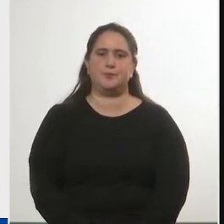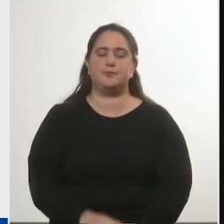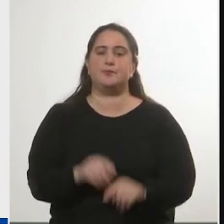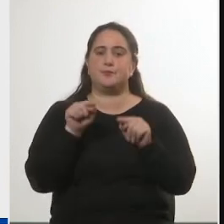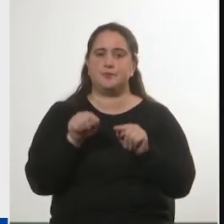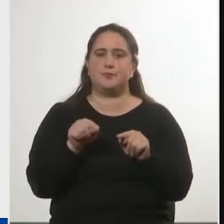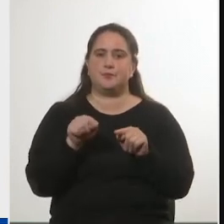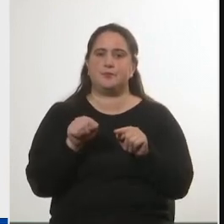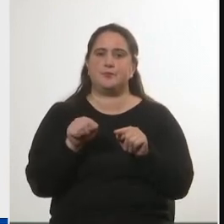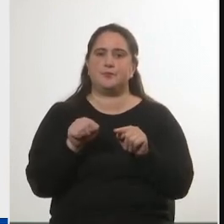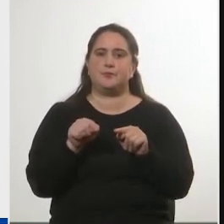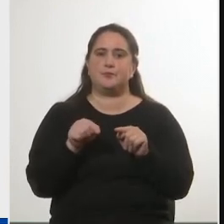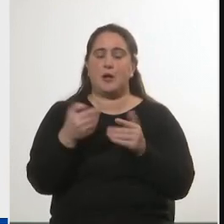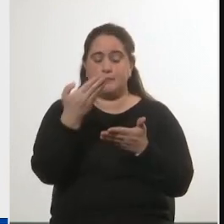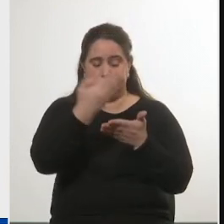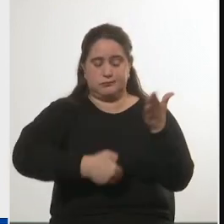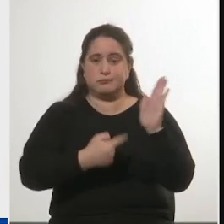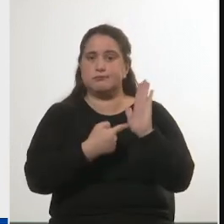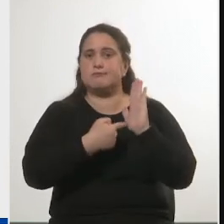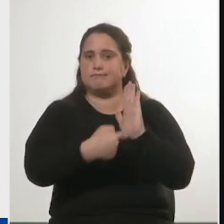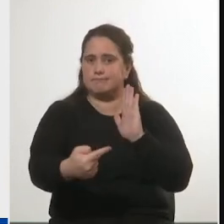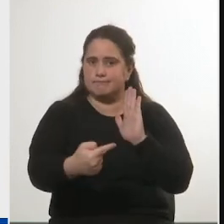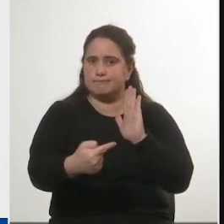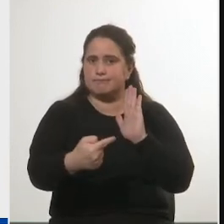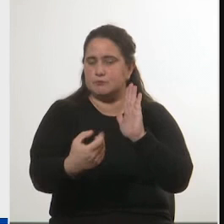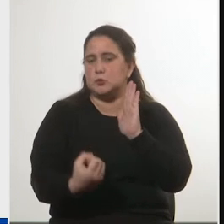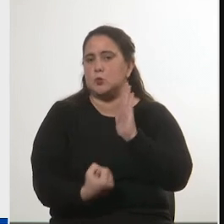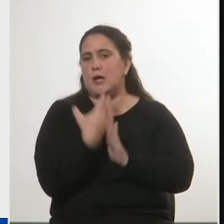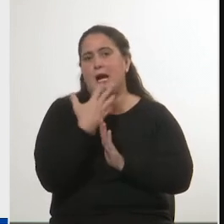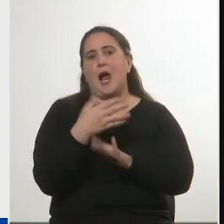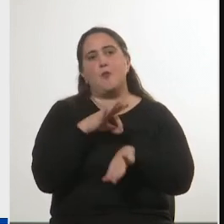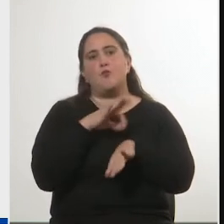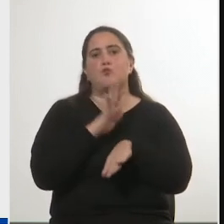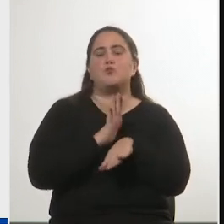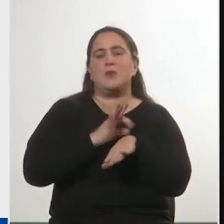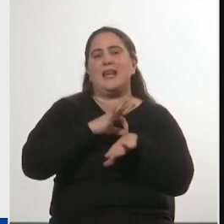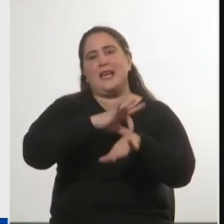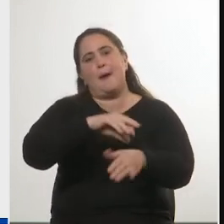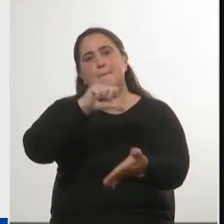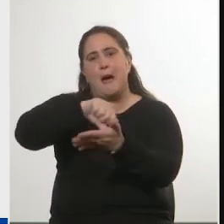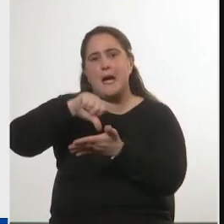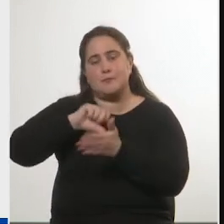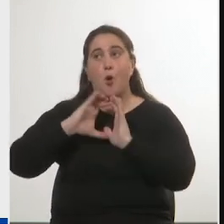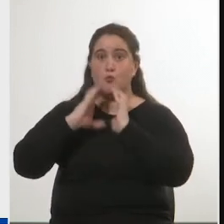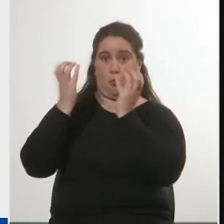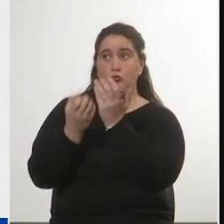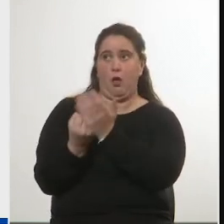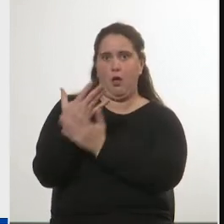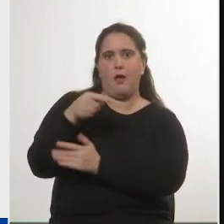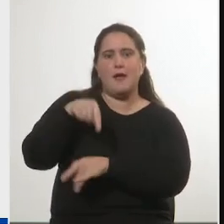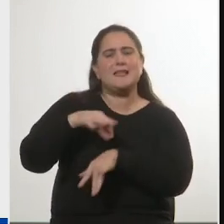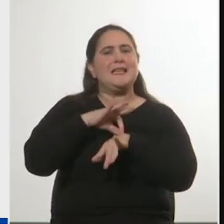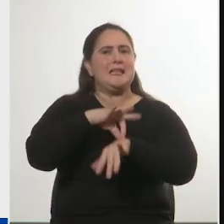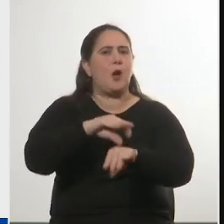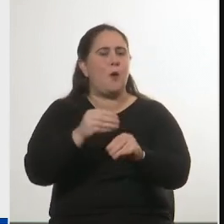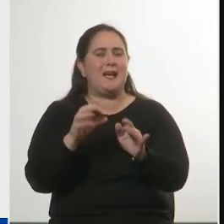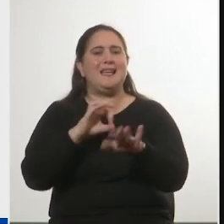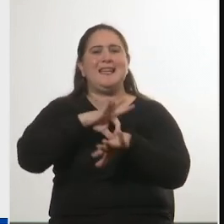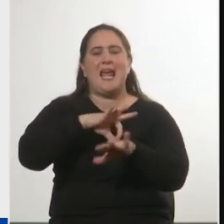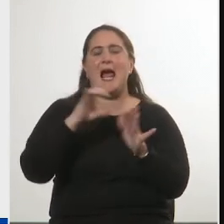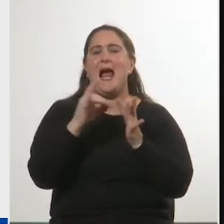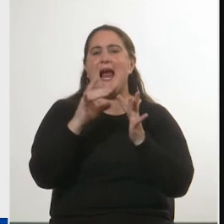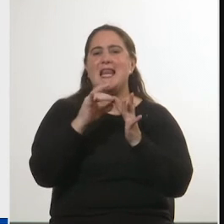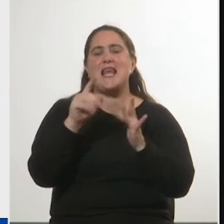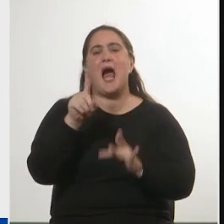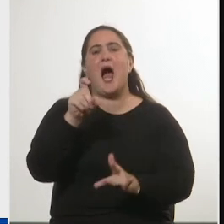En este sentido, el documento de referencia creado para orientar a los países a nivel mundial es la Guía de Calidad